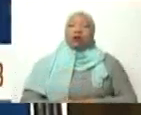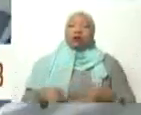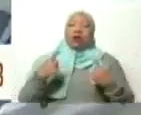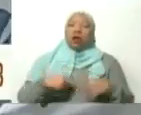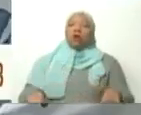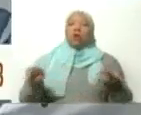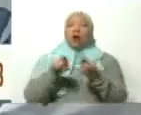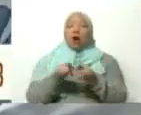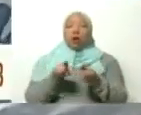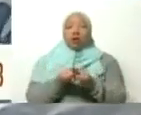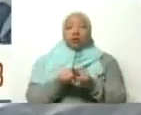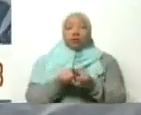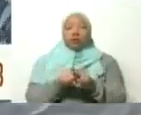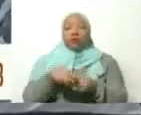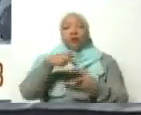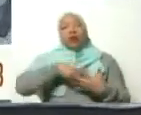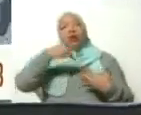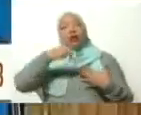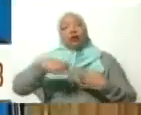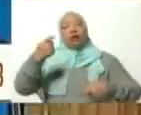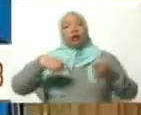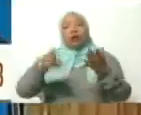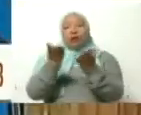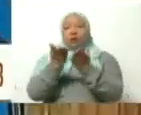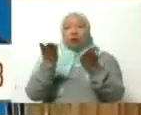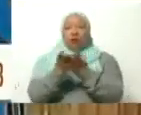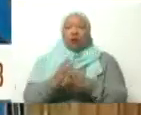Igualmente, el plan escolar